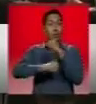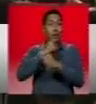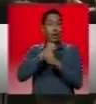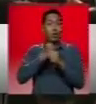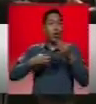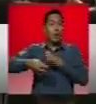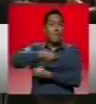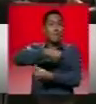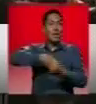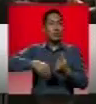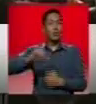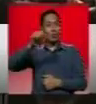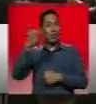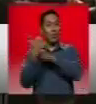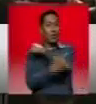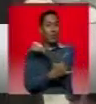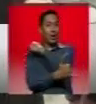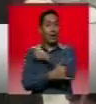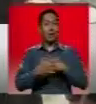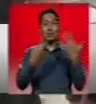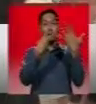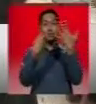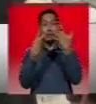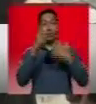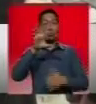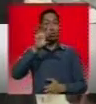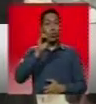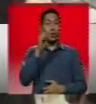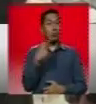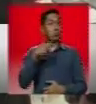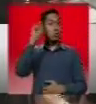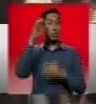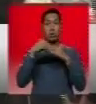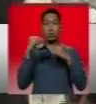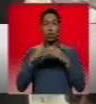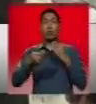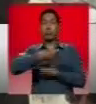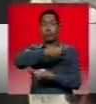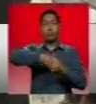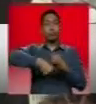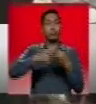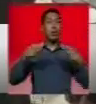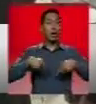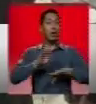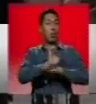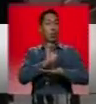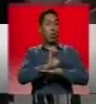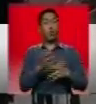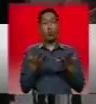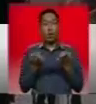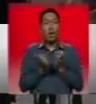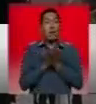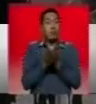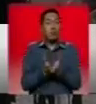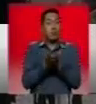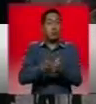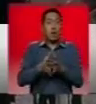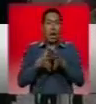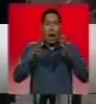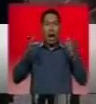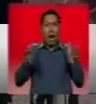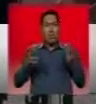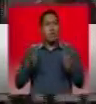de 750 millones de dólares. Esperan dinamizar la actividad portuaria que actualmente es bananera. Registra